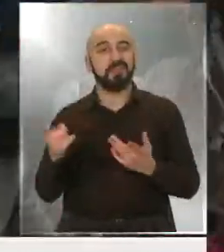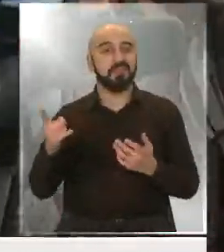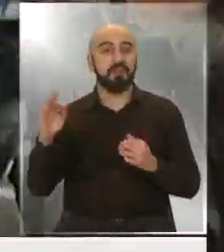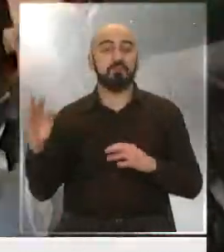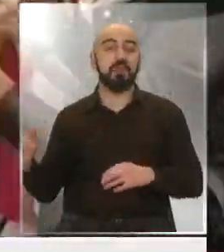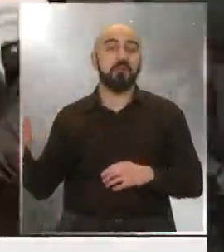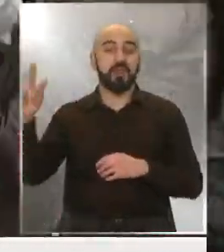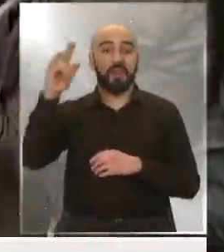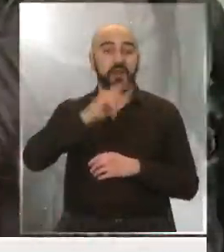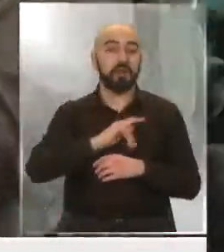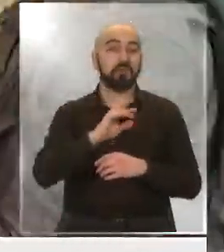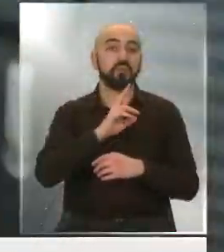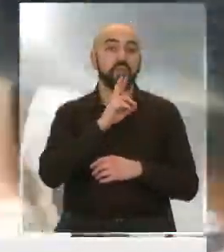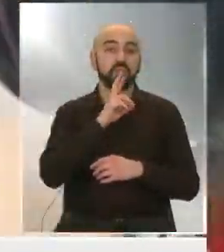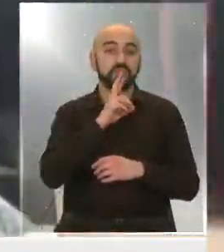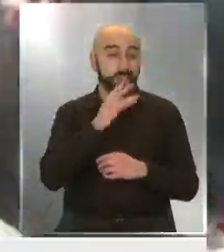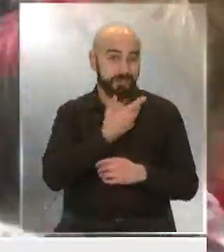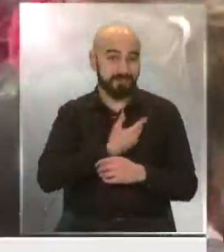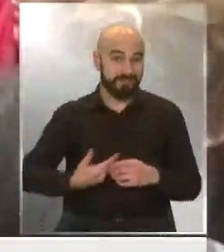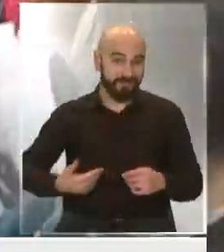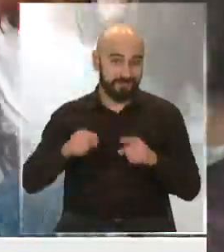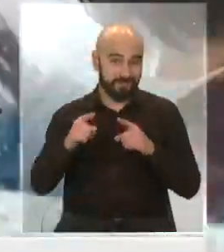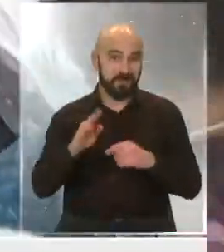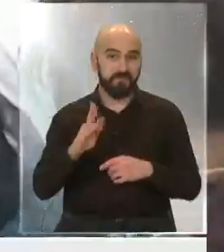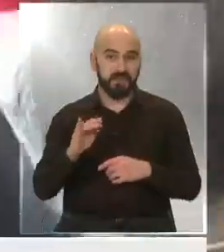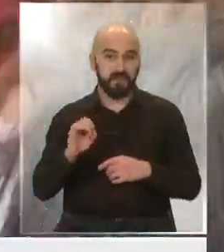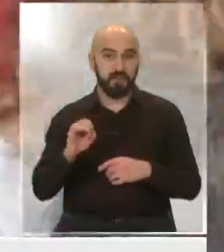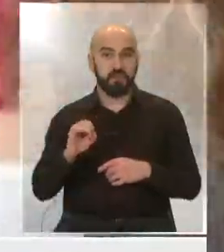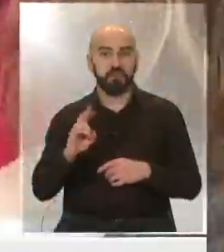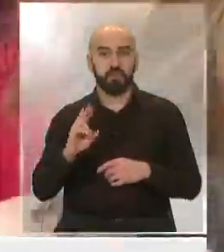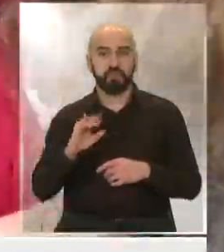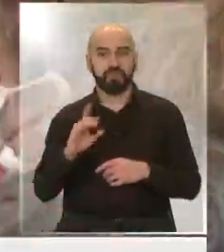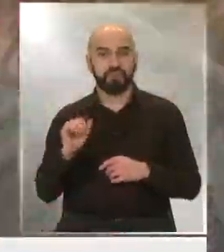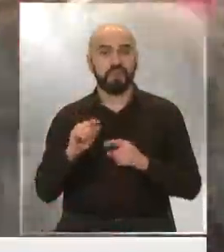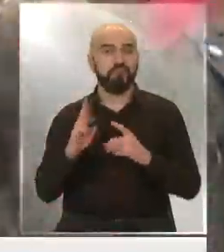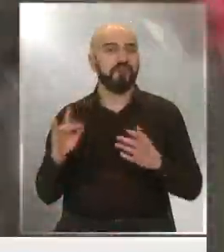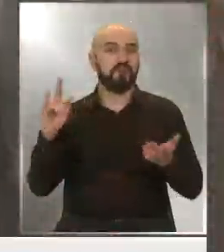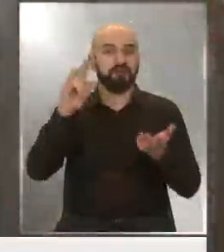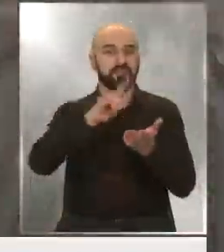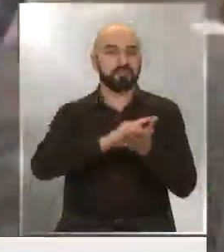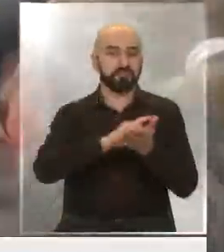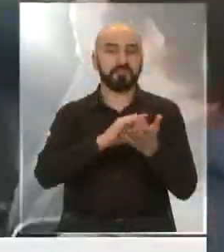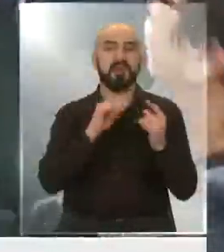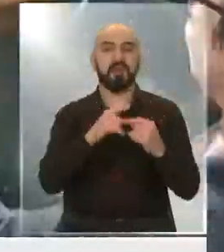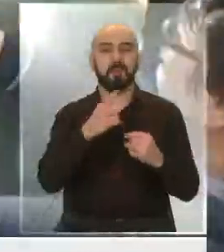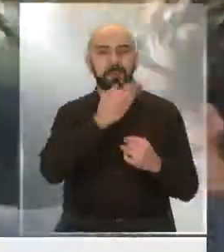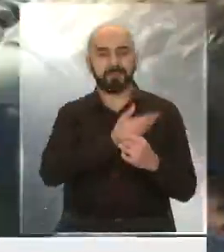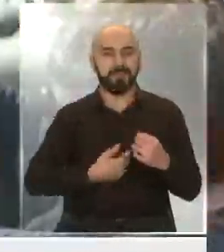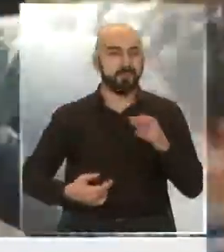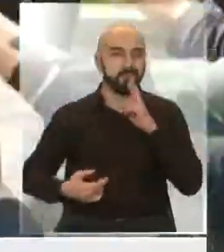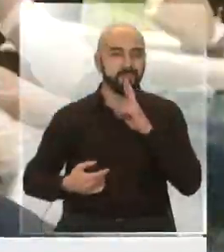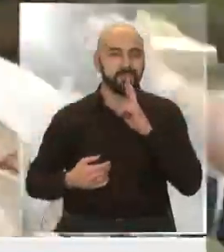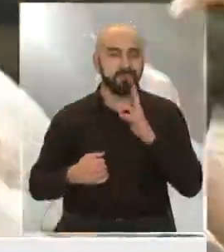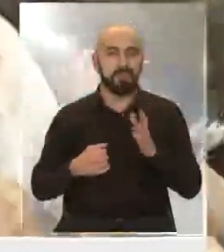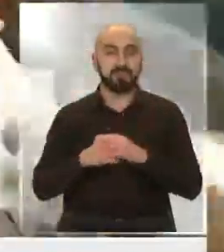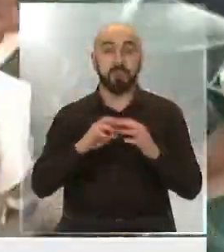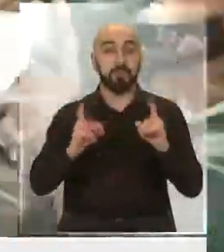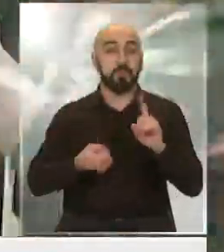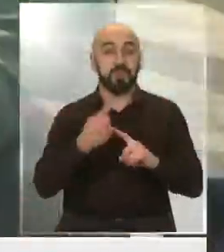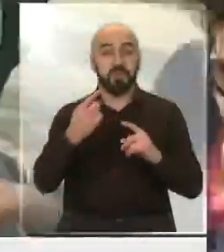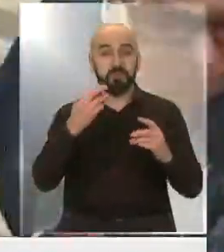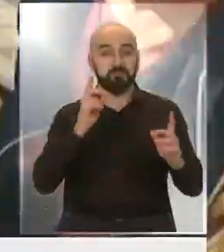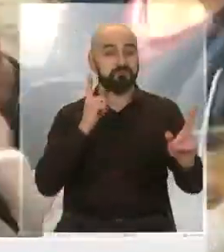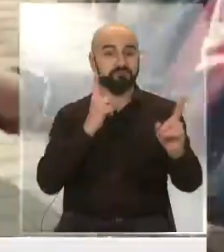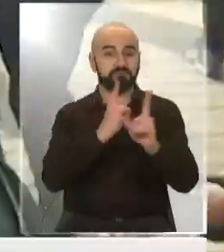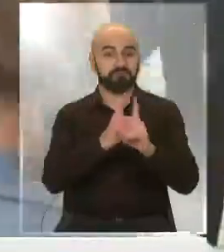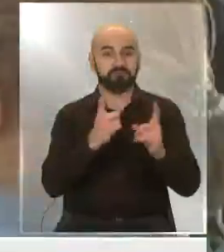Con Vladimir Putin en la ciudad de Sochi. Va a ser su primer cara a cara desde que comenzaron estas protestas. Lukashenko